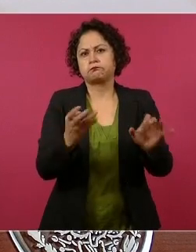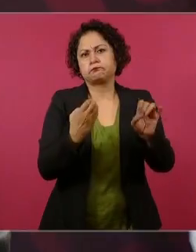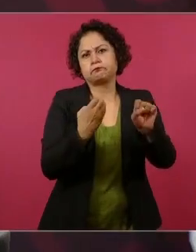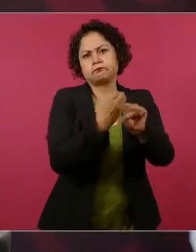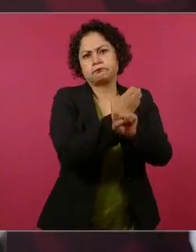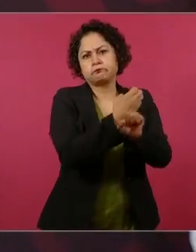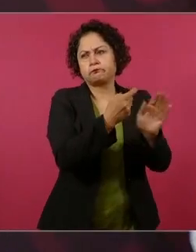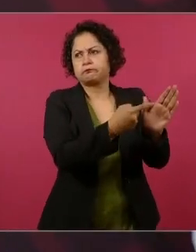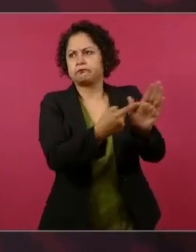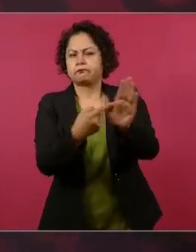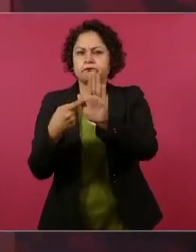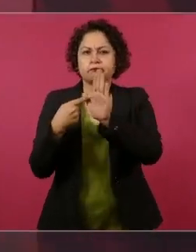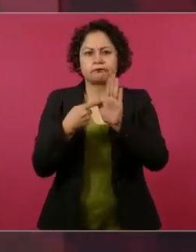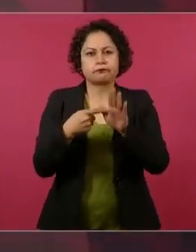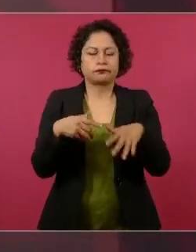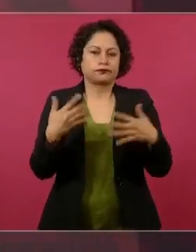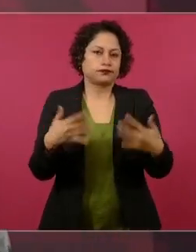Entonces,